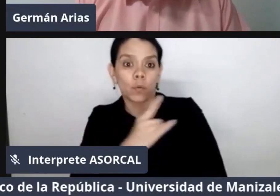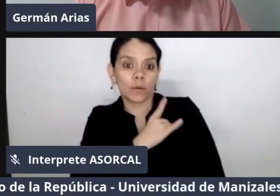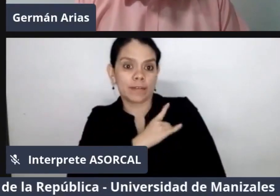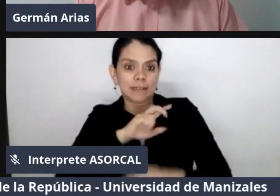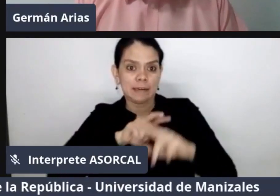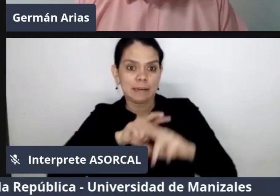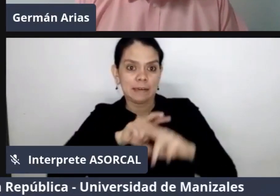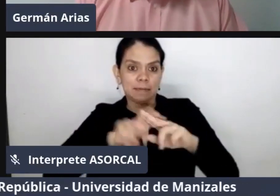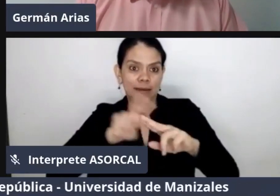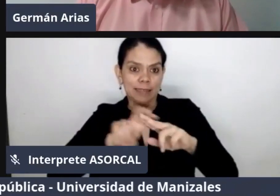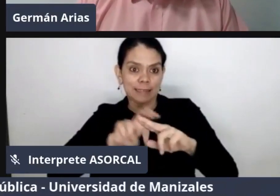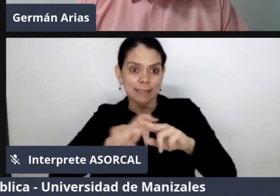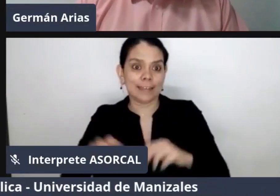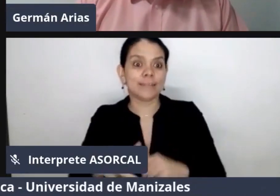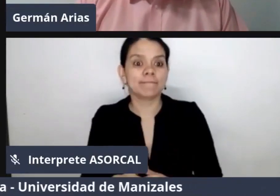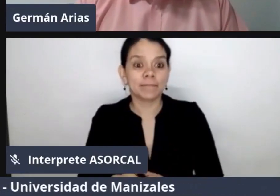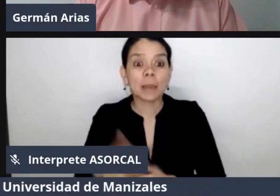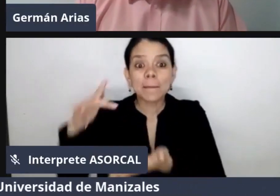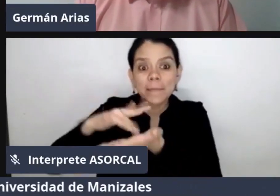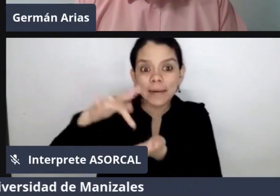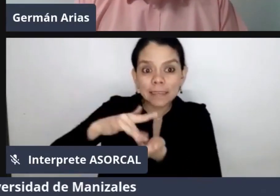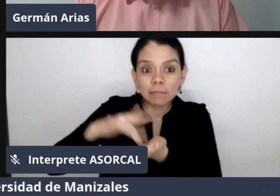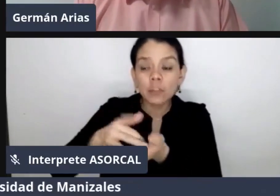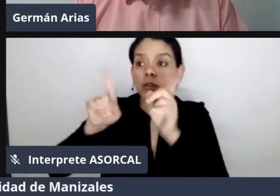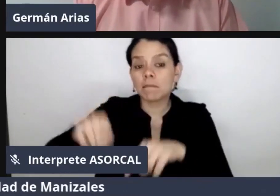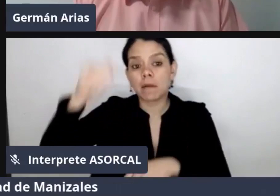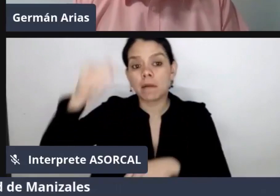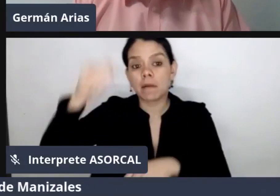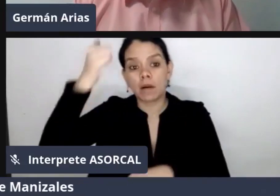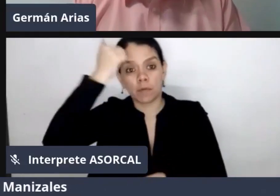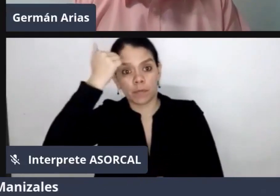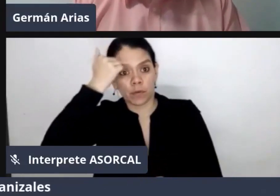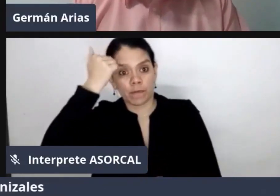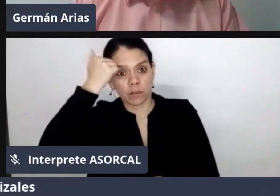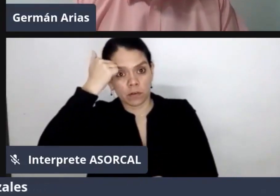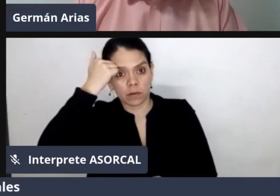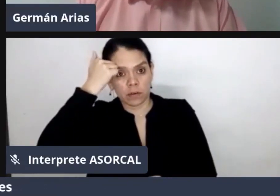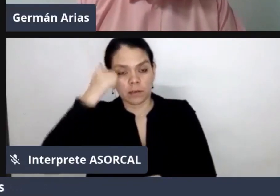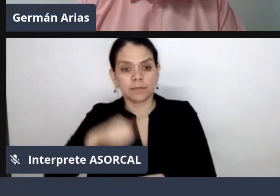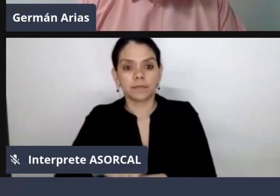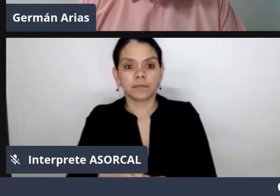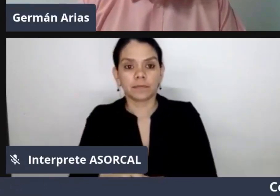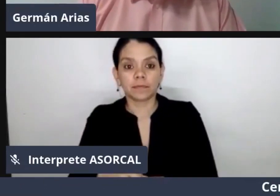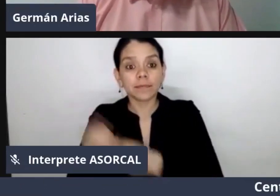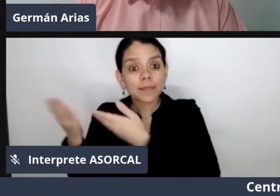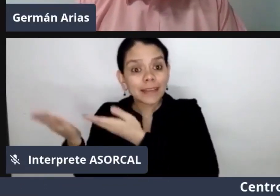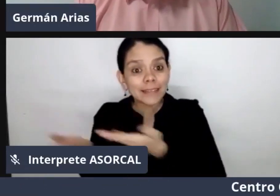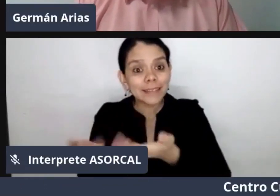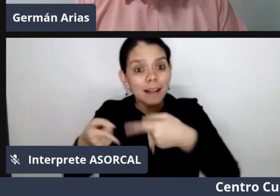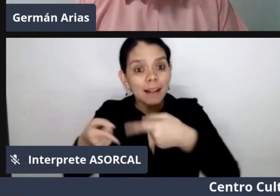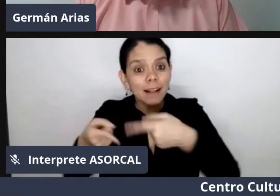a los profesores que hacen parte de esta alianza que tenemos nosotros con